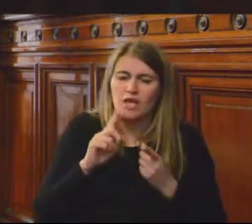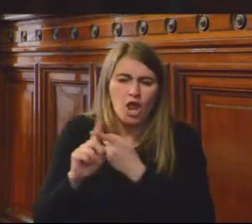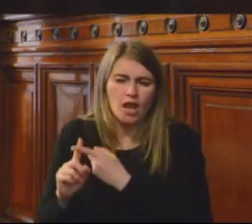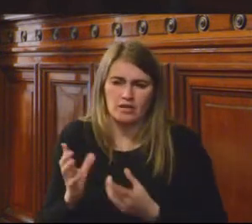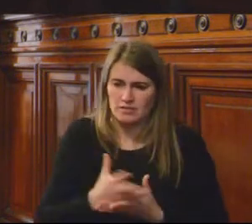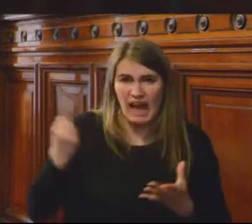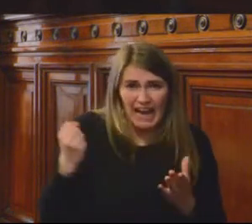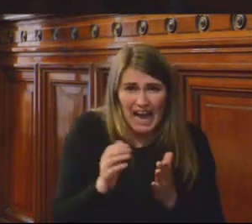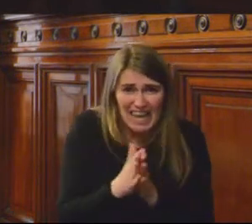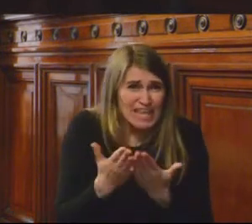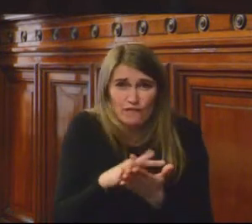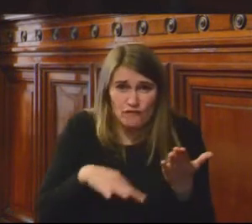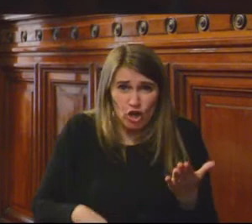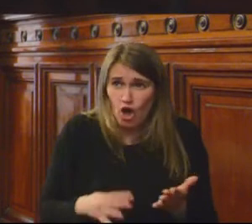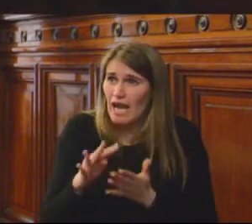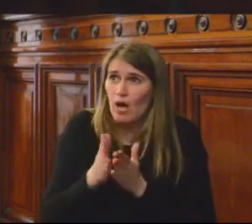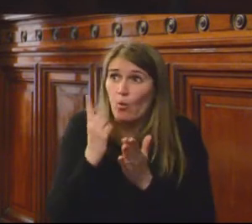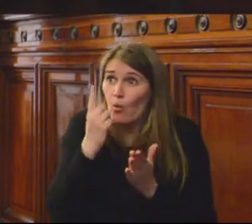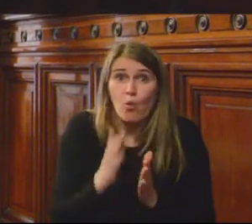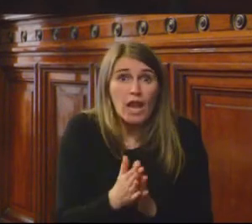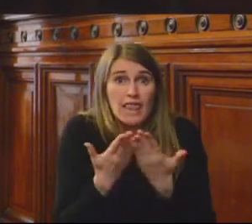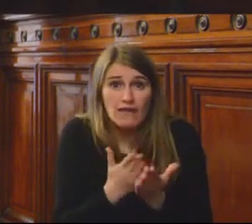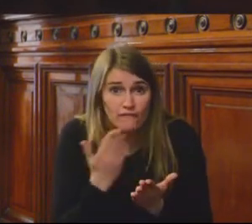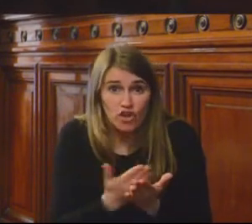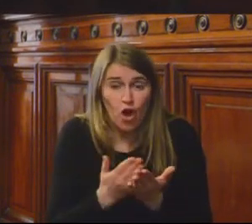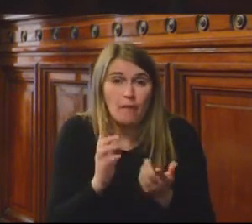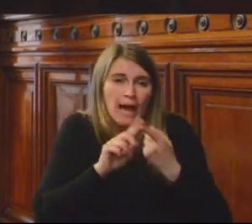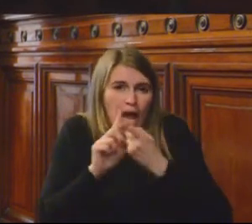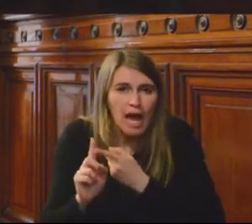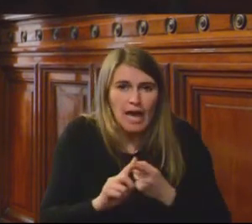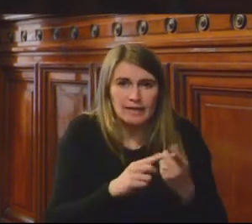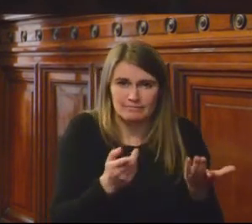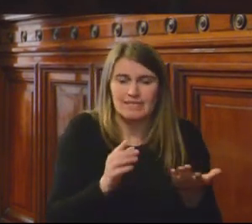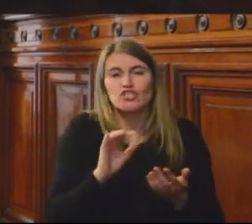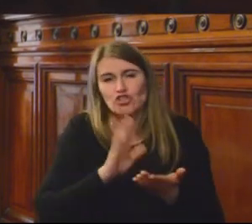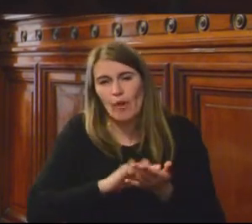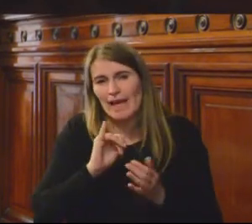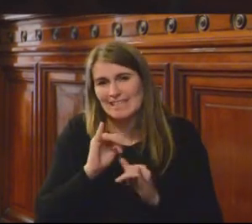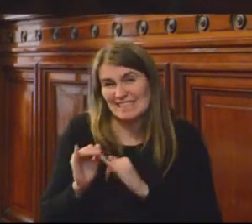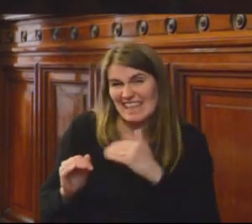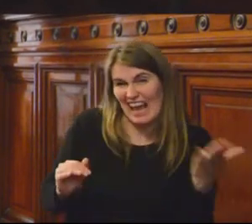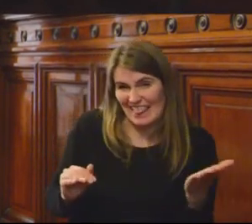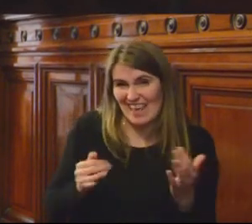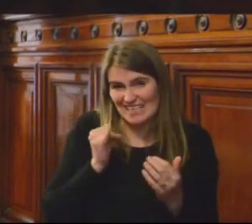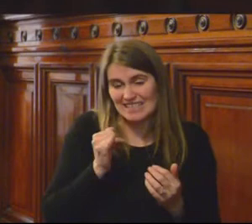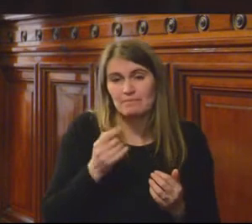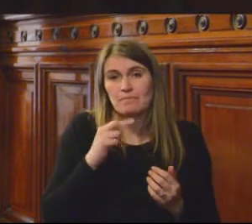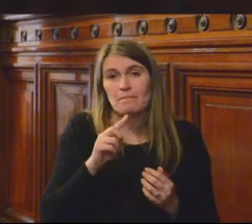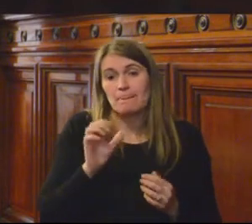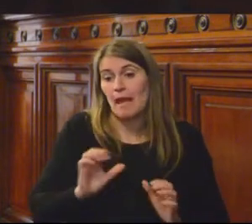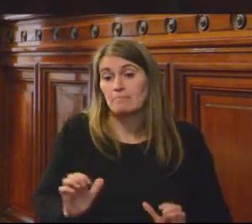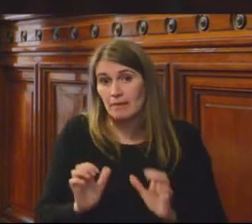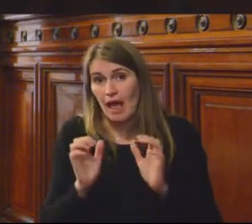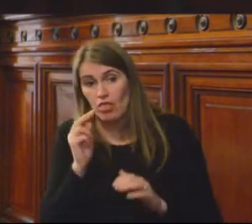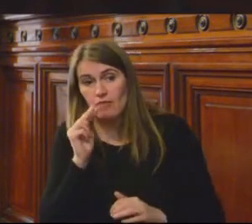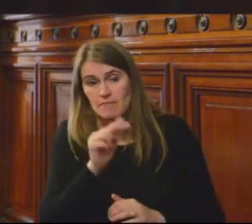de qué? ¿Quién define que un libro es conspirativo? Además, eran unos libros básicamente de tradición de izquierda. Entonces, tenemos una serie de funcionarios que se dedican a